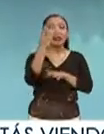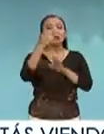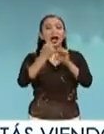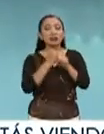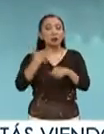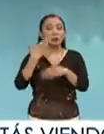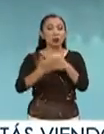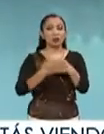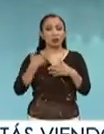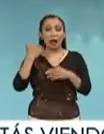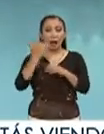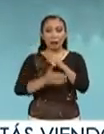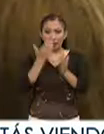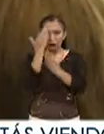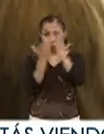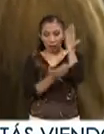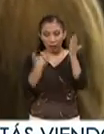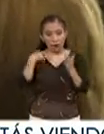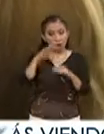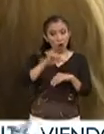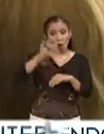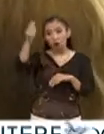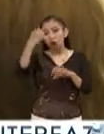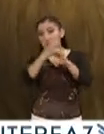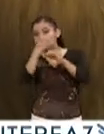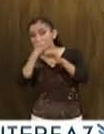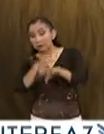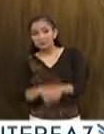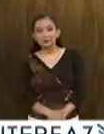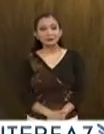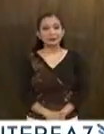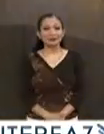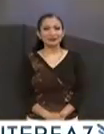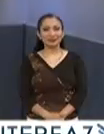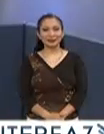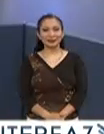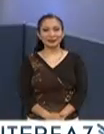años más de terminación de estudio en comparación con el resto del país.